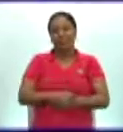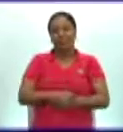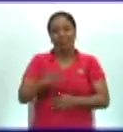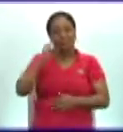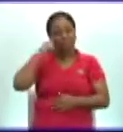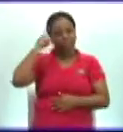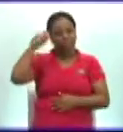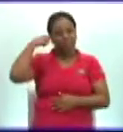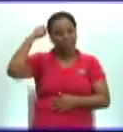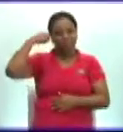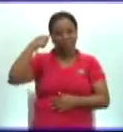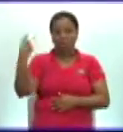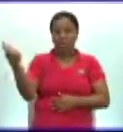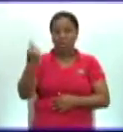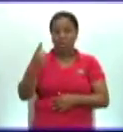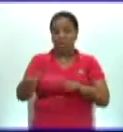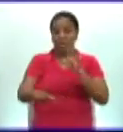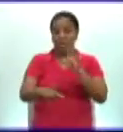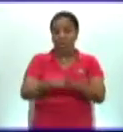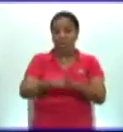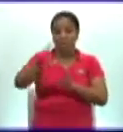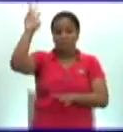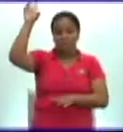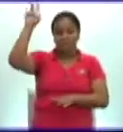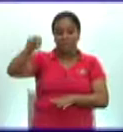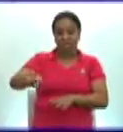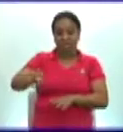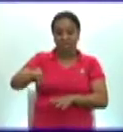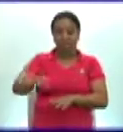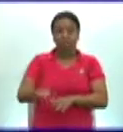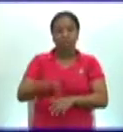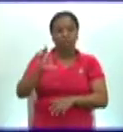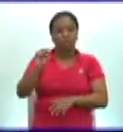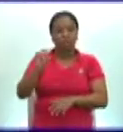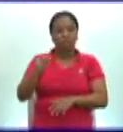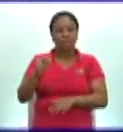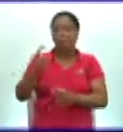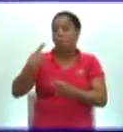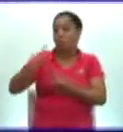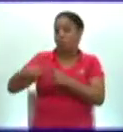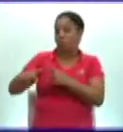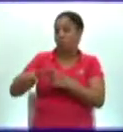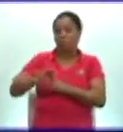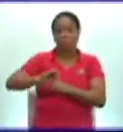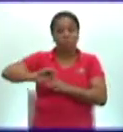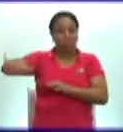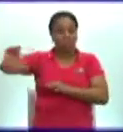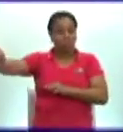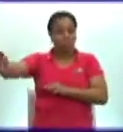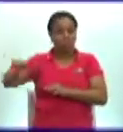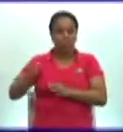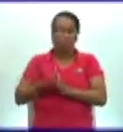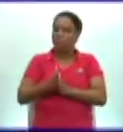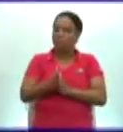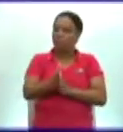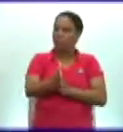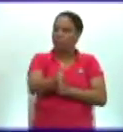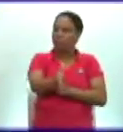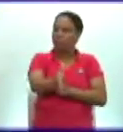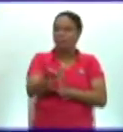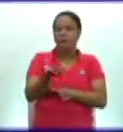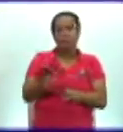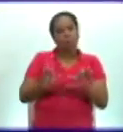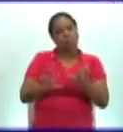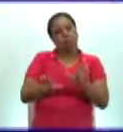video. La primera ley de Newton establece que un objeto aislado que se desplaza en línea recta a una cierta